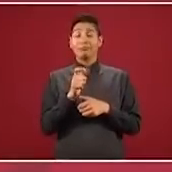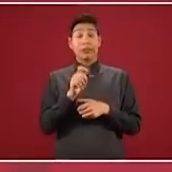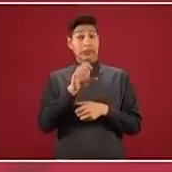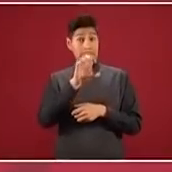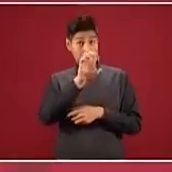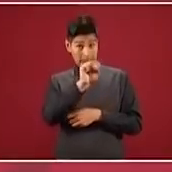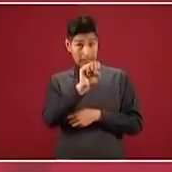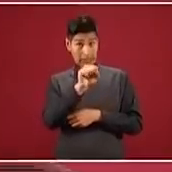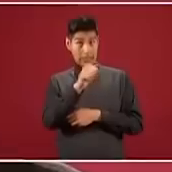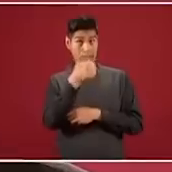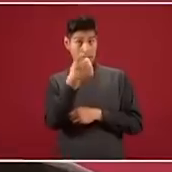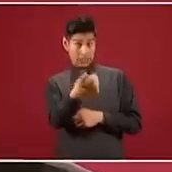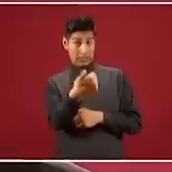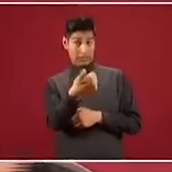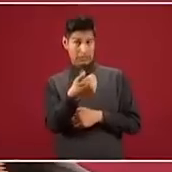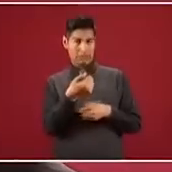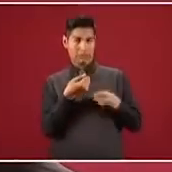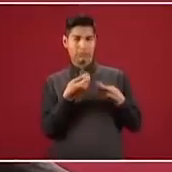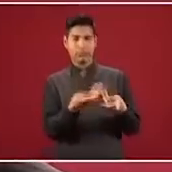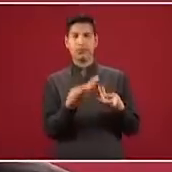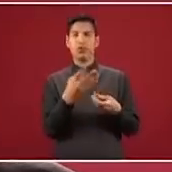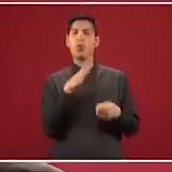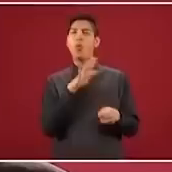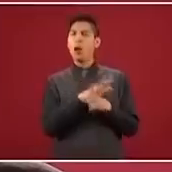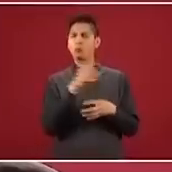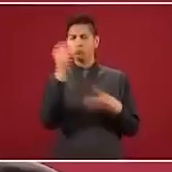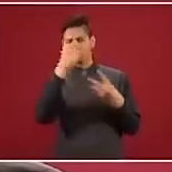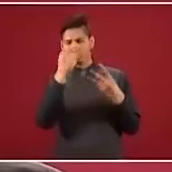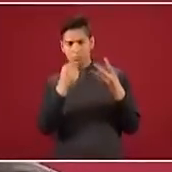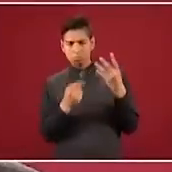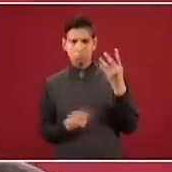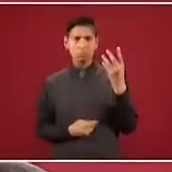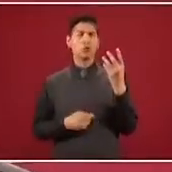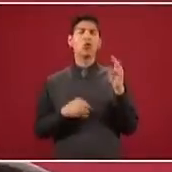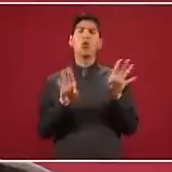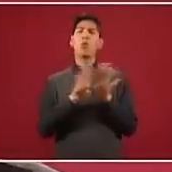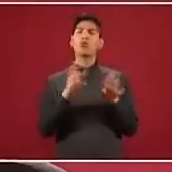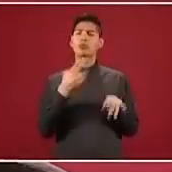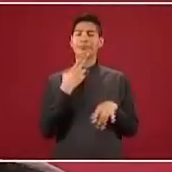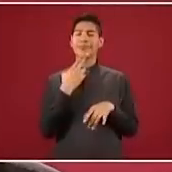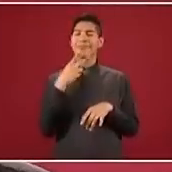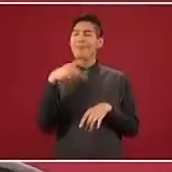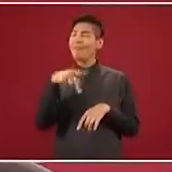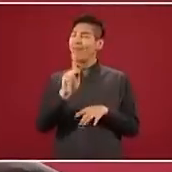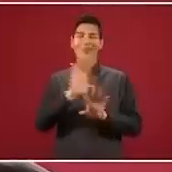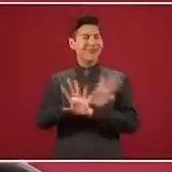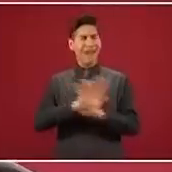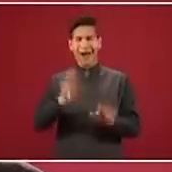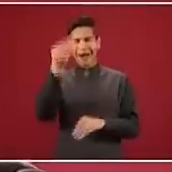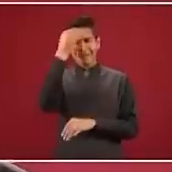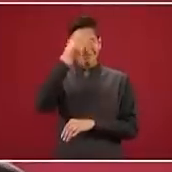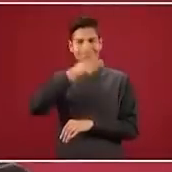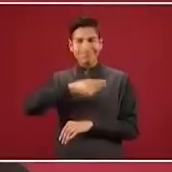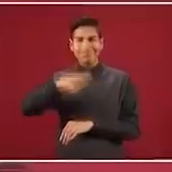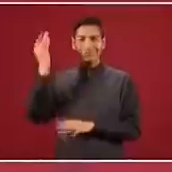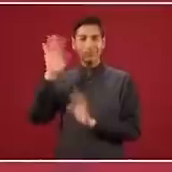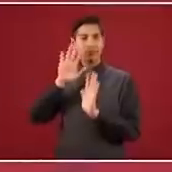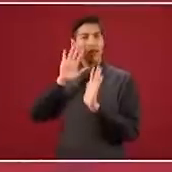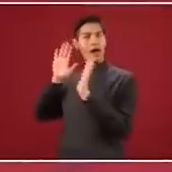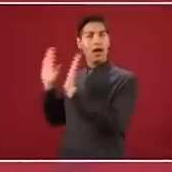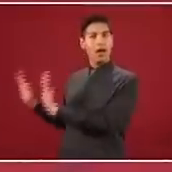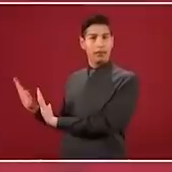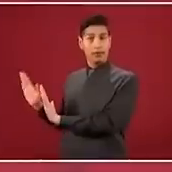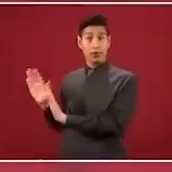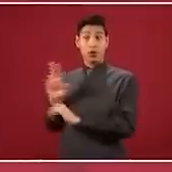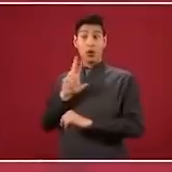gastos, cuáles son y cómo opera, pero insisto, quitémonos ya de la lógica de que va a ser por paquetes